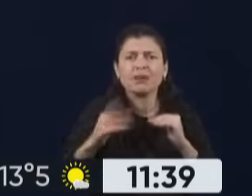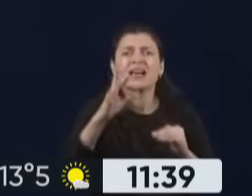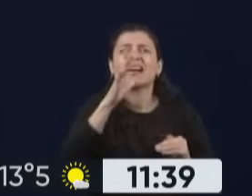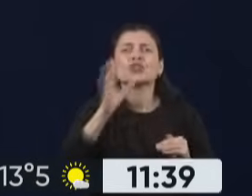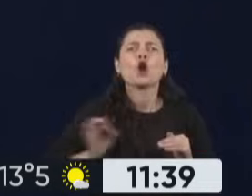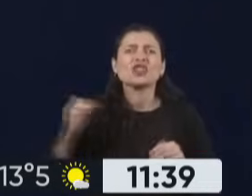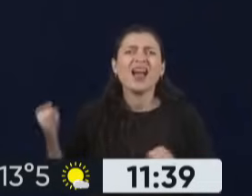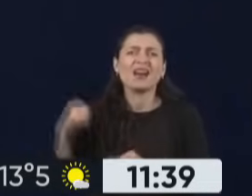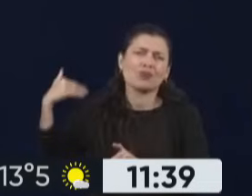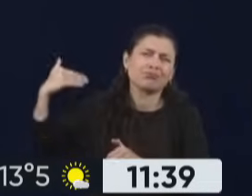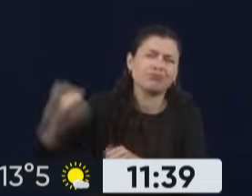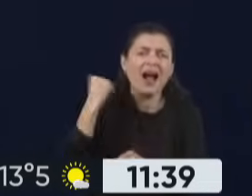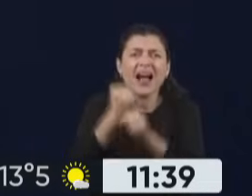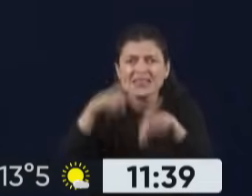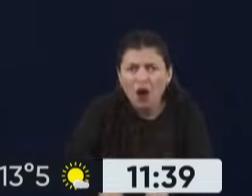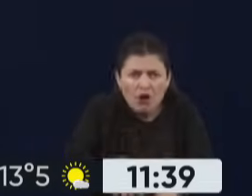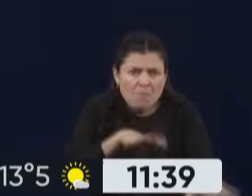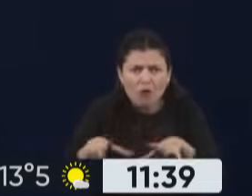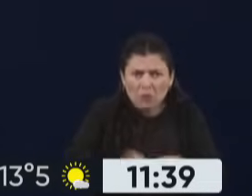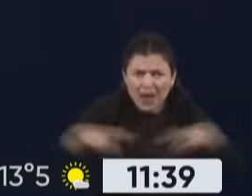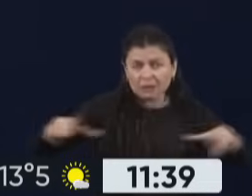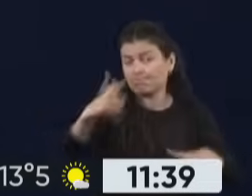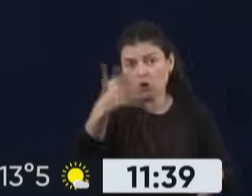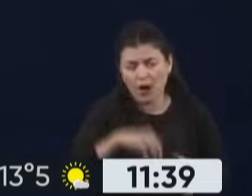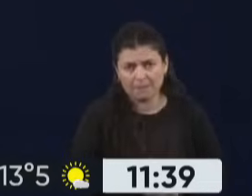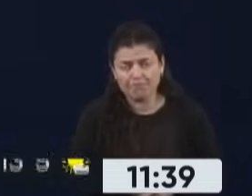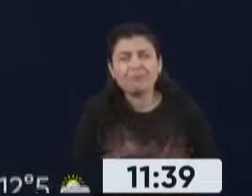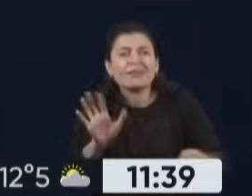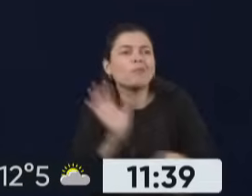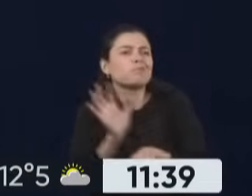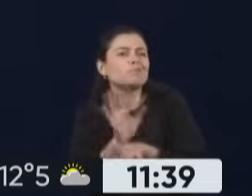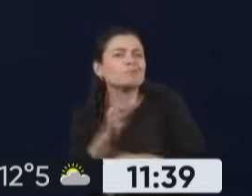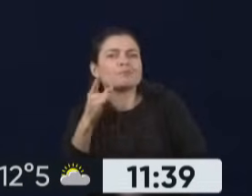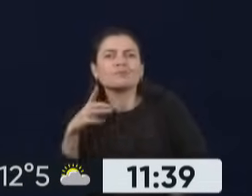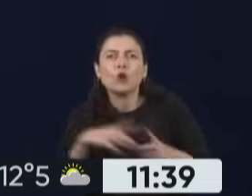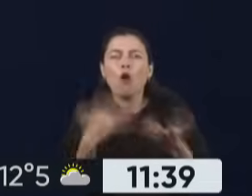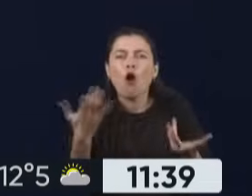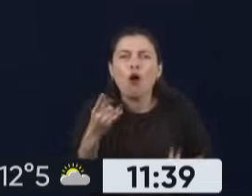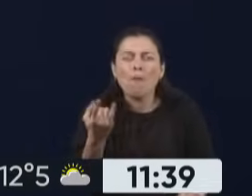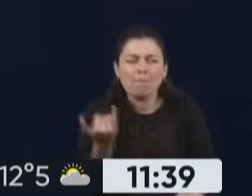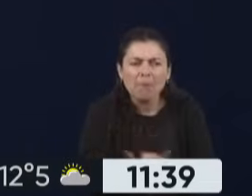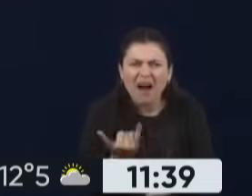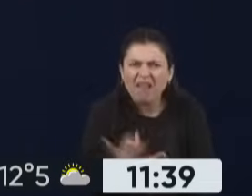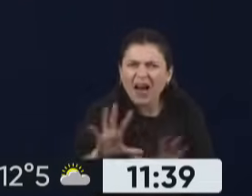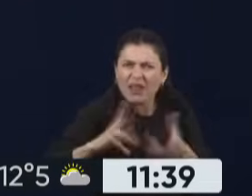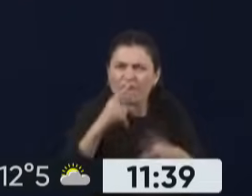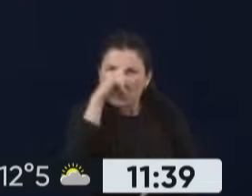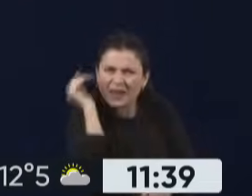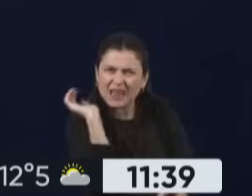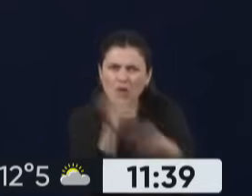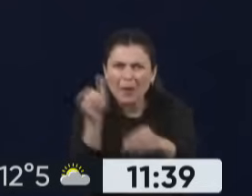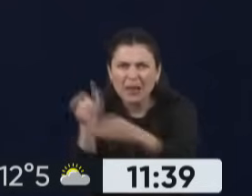peor, esta pantomima de control tampoco ayudó a combatir los flujos de dinero que sí provienen de